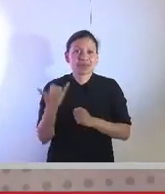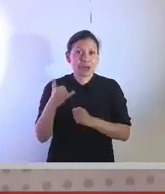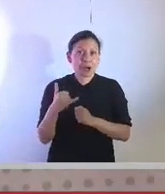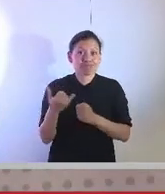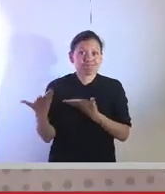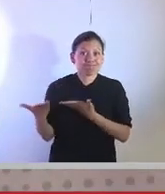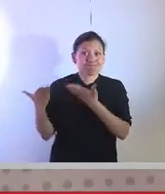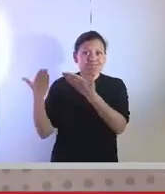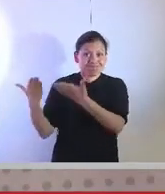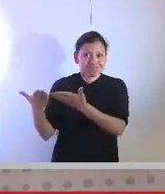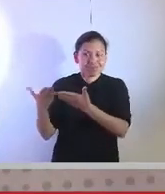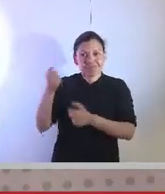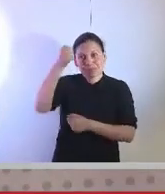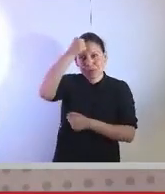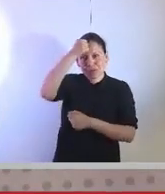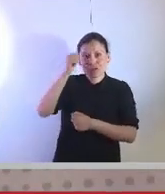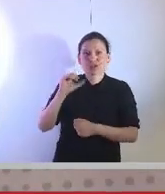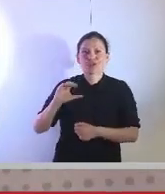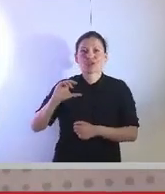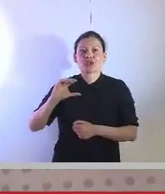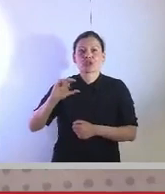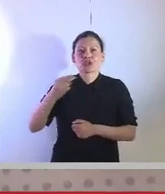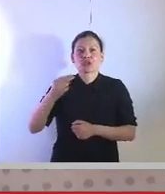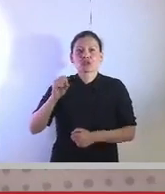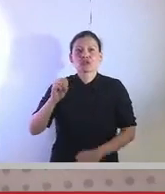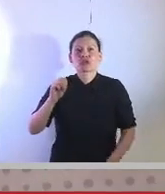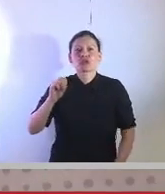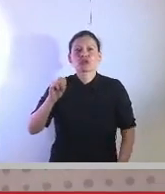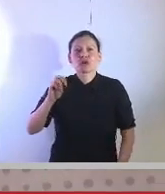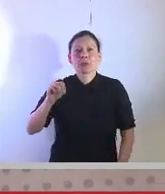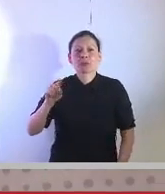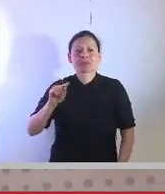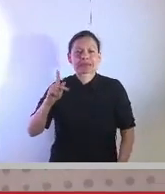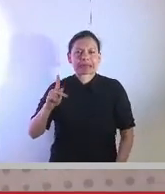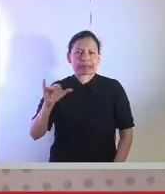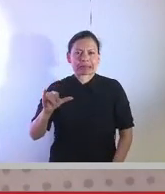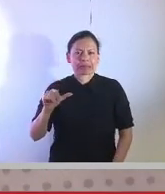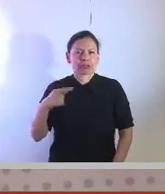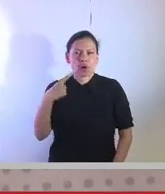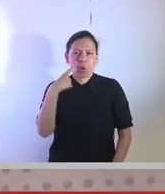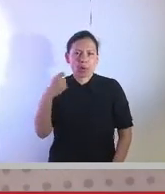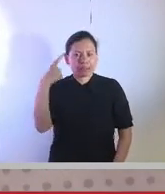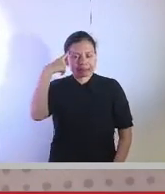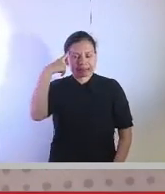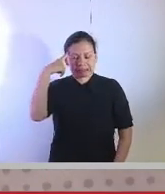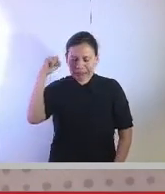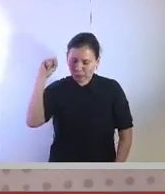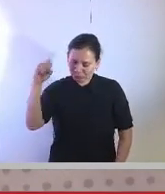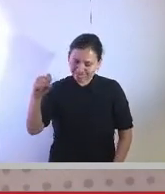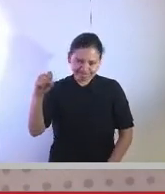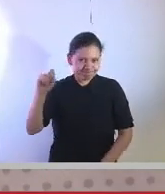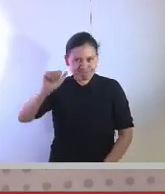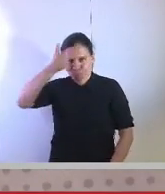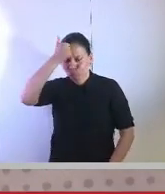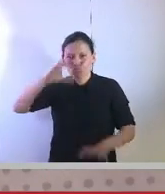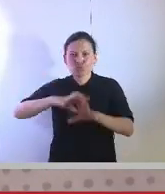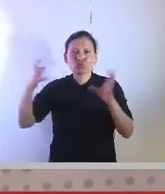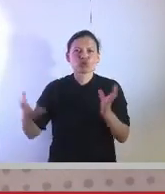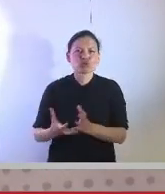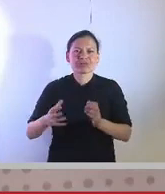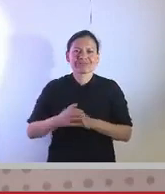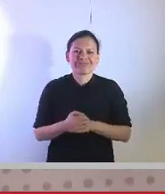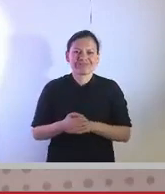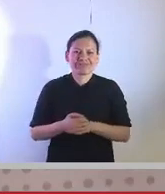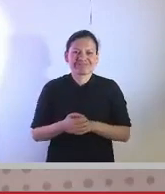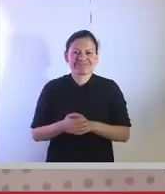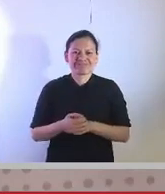conectado el maestro Chomsky. Es uno de los pensadores más importantes del mundo. Y